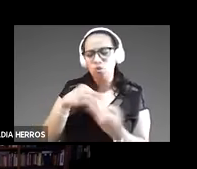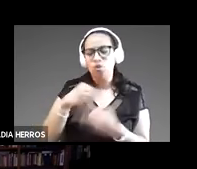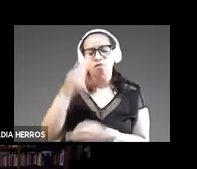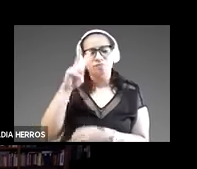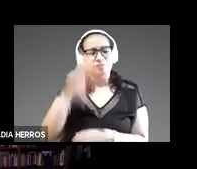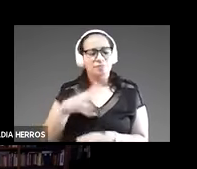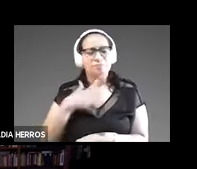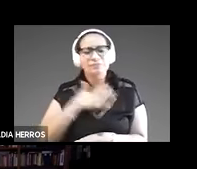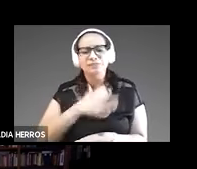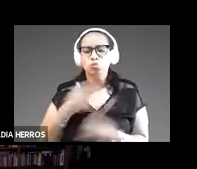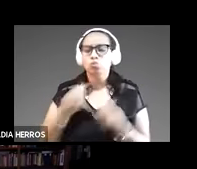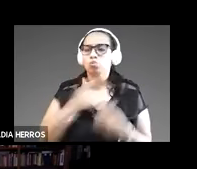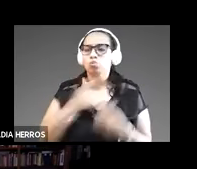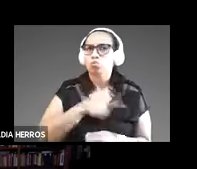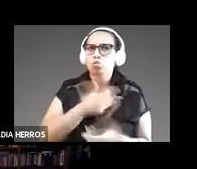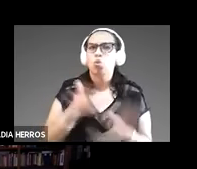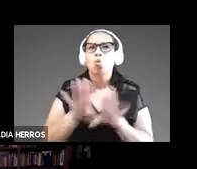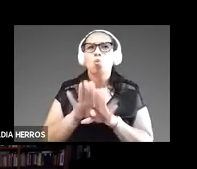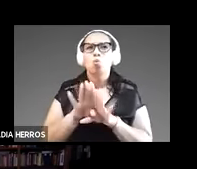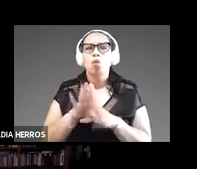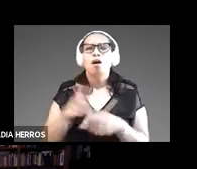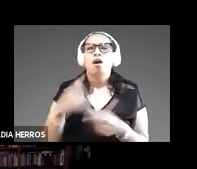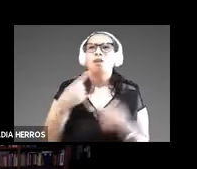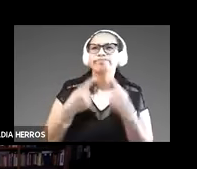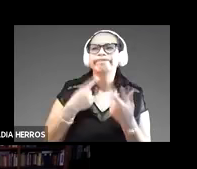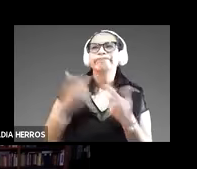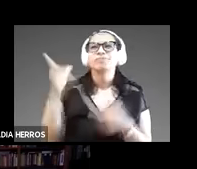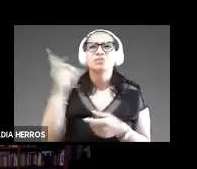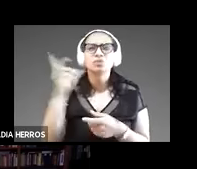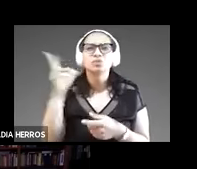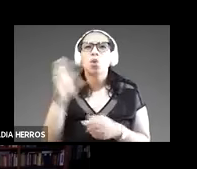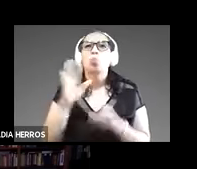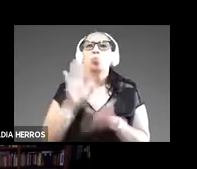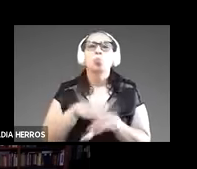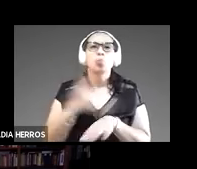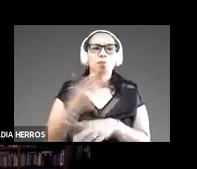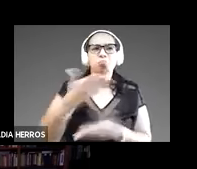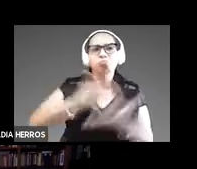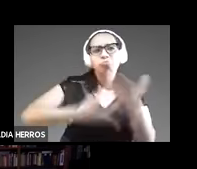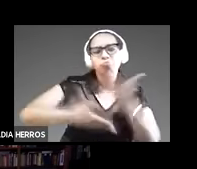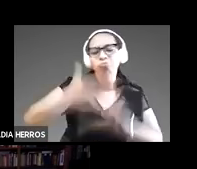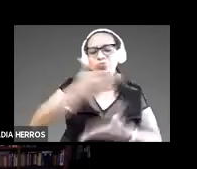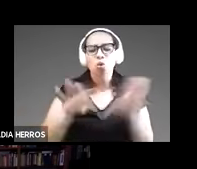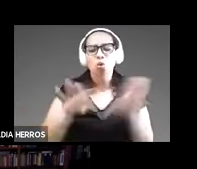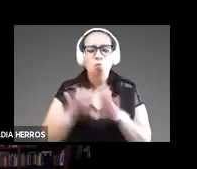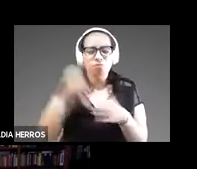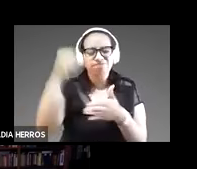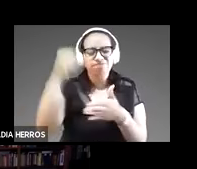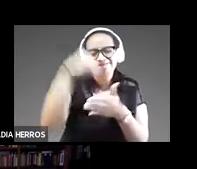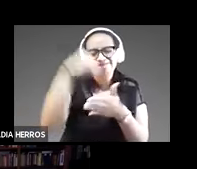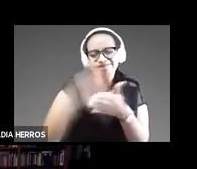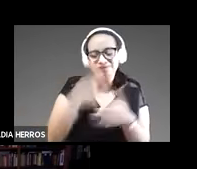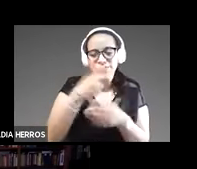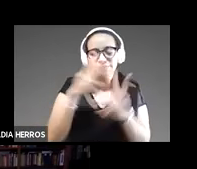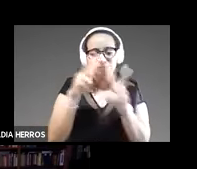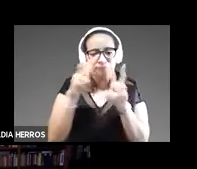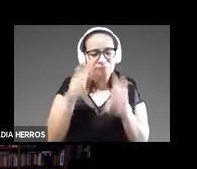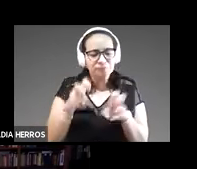escuchando hablar, porque no necesariamente hacemos compartimos a veces con tanta profundidad estos temas, pero cómo se